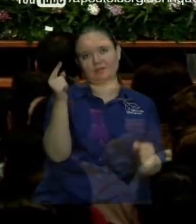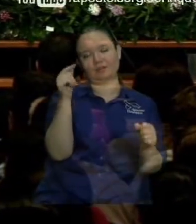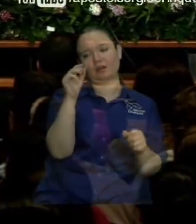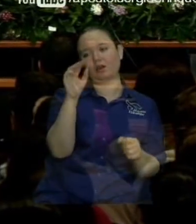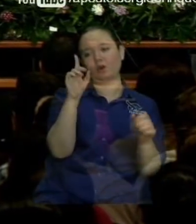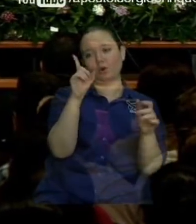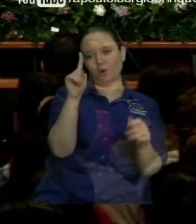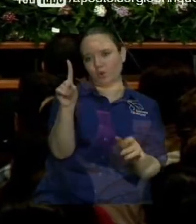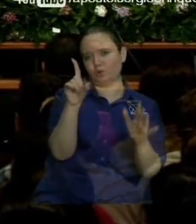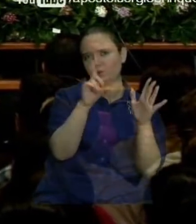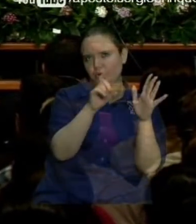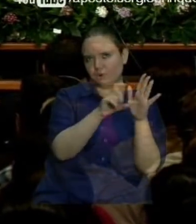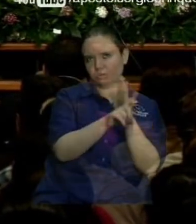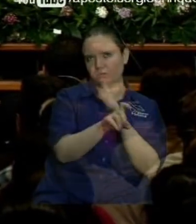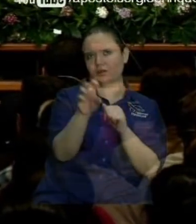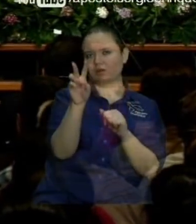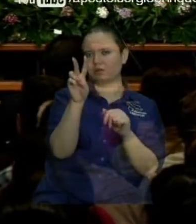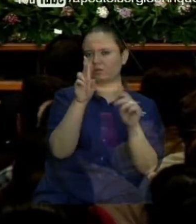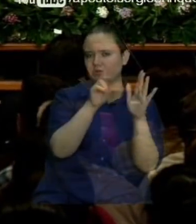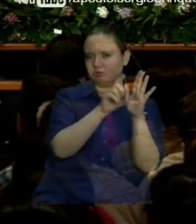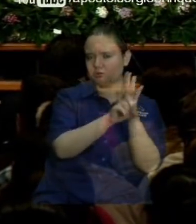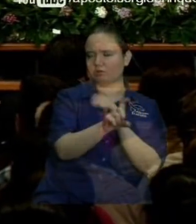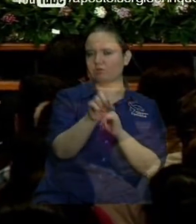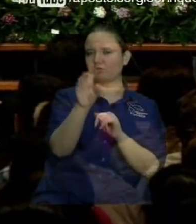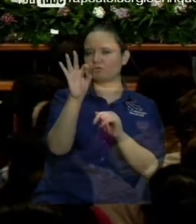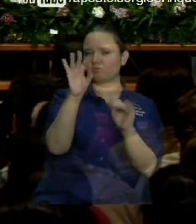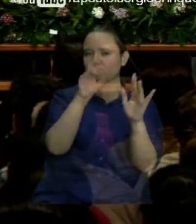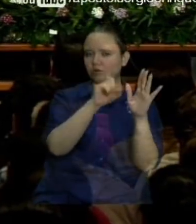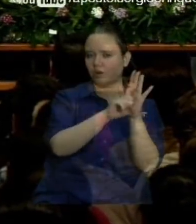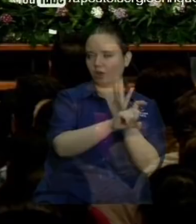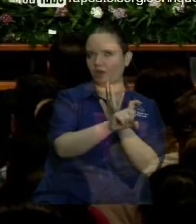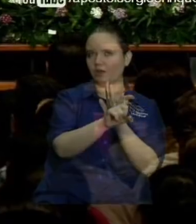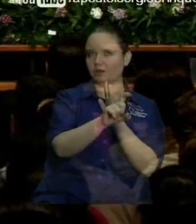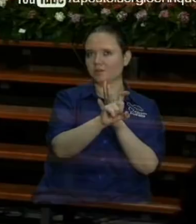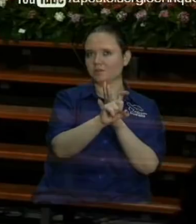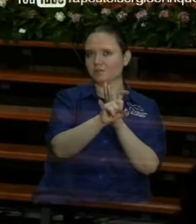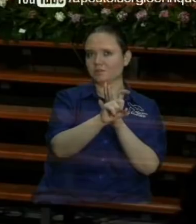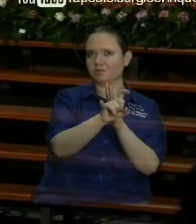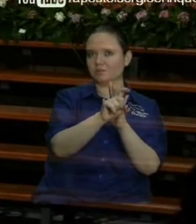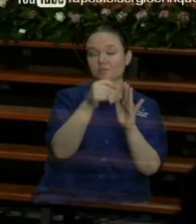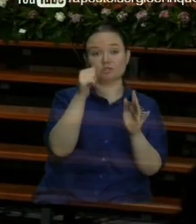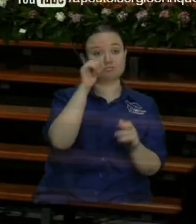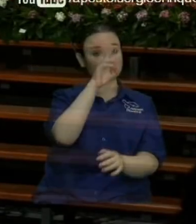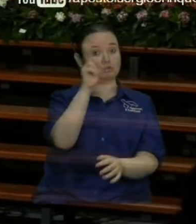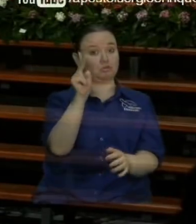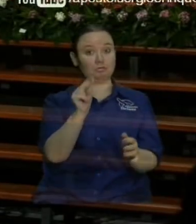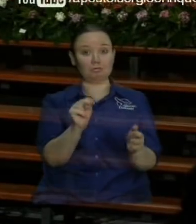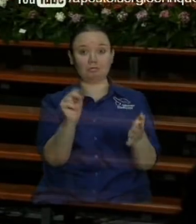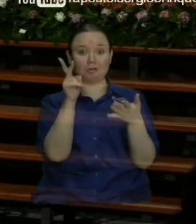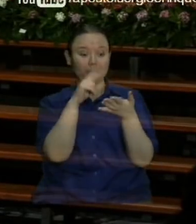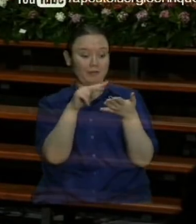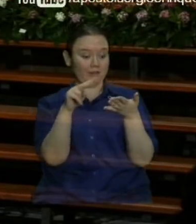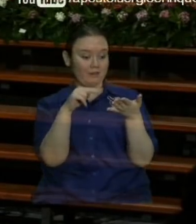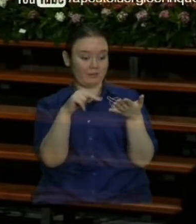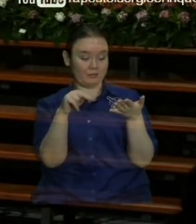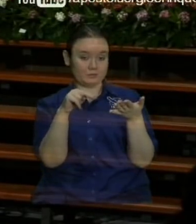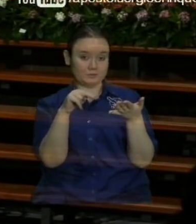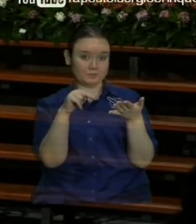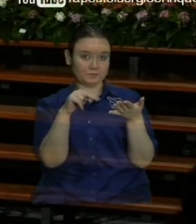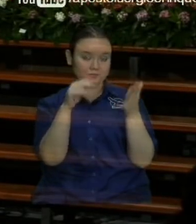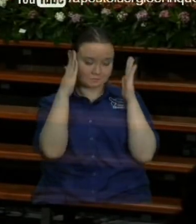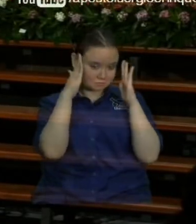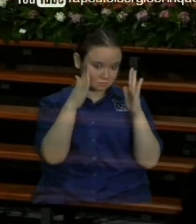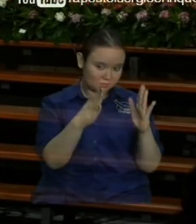1, qué lindo, el capítulo 2, el capítulo 3, el capítulo... Nunca lo había leído, me habían contado, pero no lo había leído